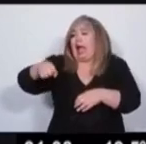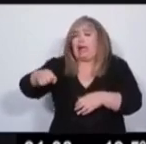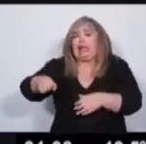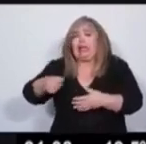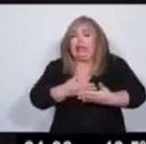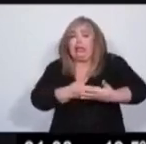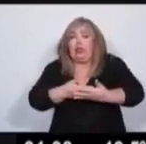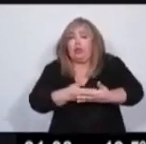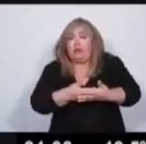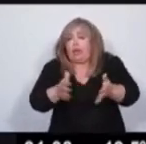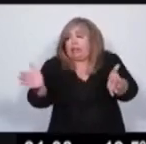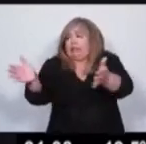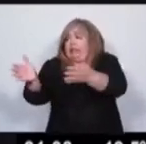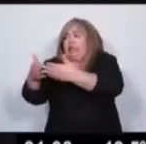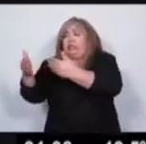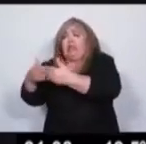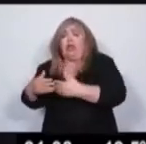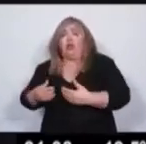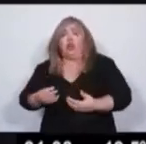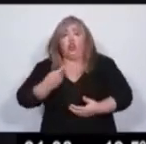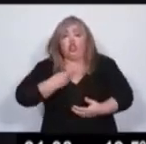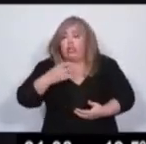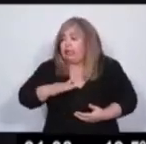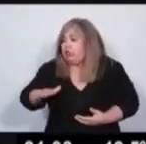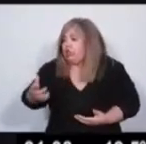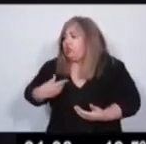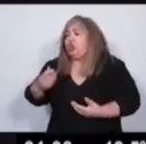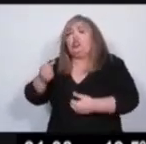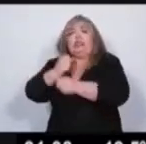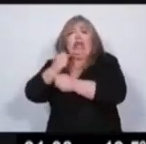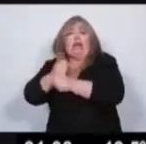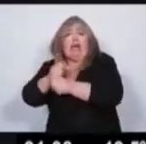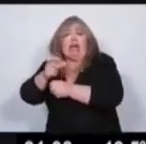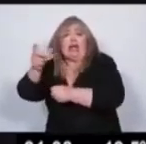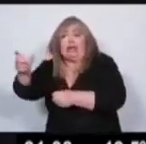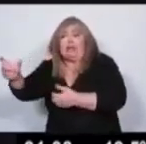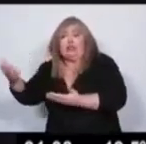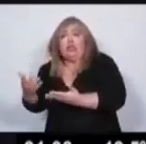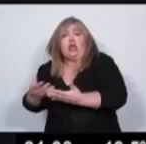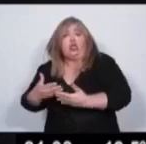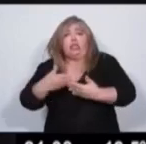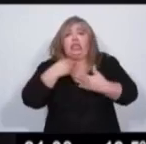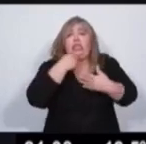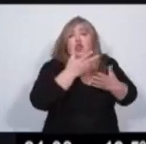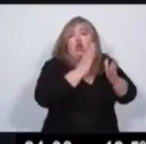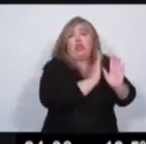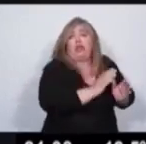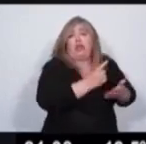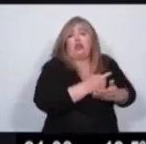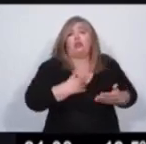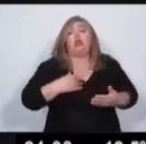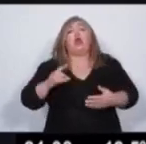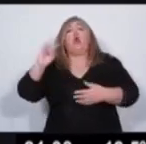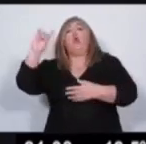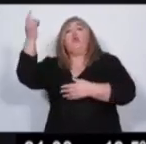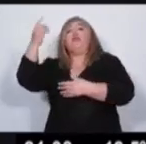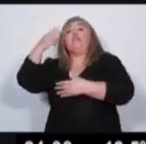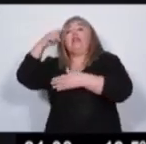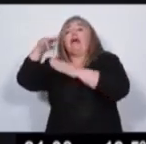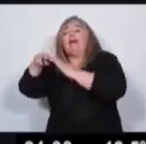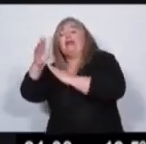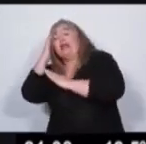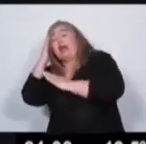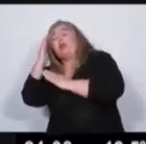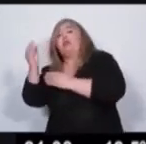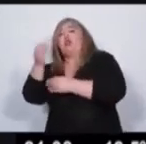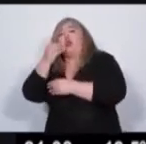que se cierran y no haya dónde llevar nuestros chicos cuando trabajamos de falta de albergues universitarios y hay chicos que no pueden